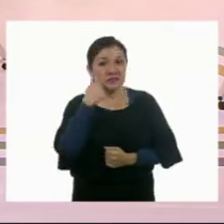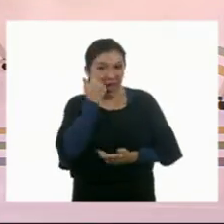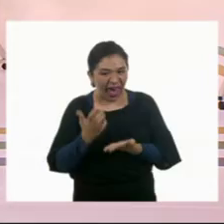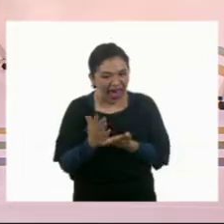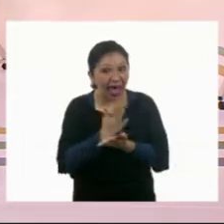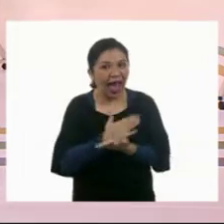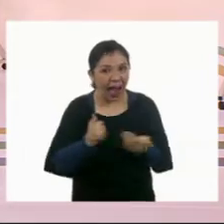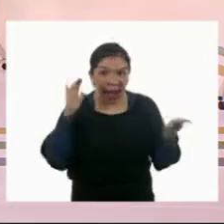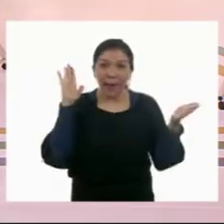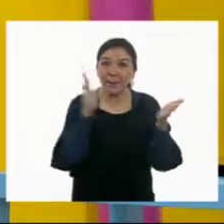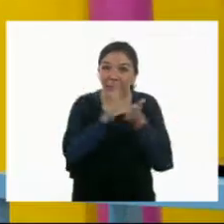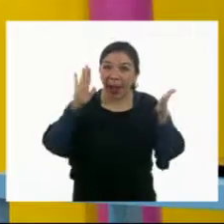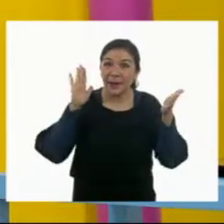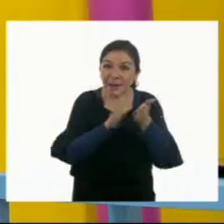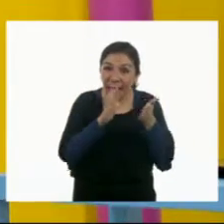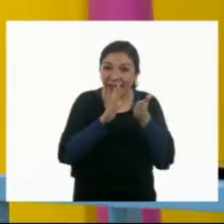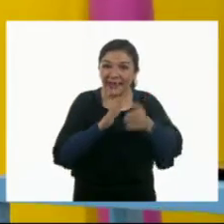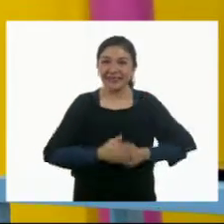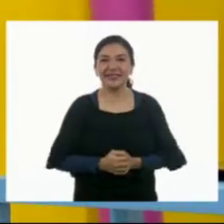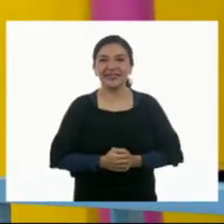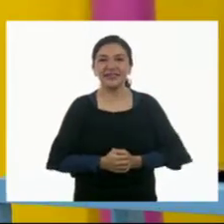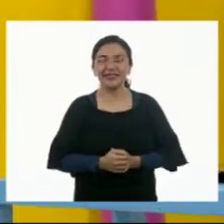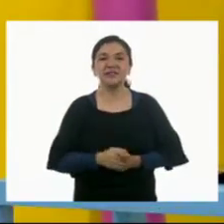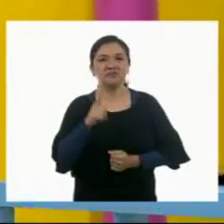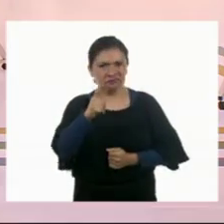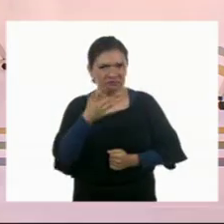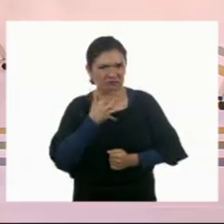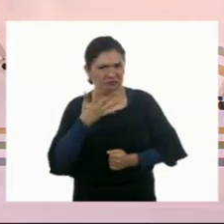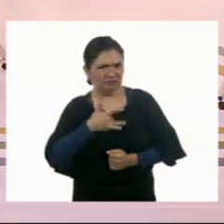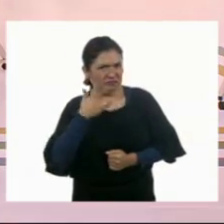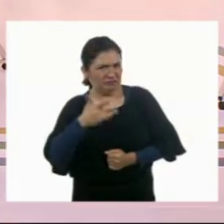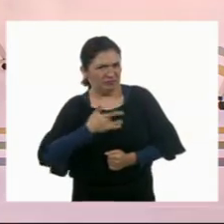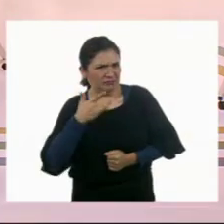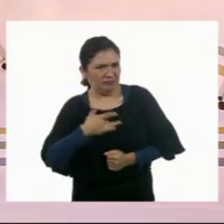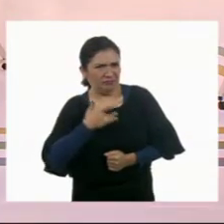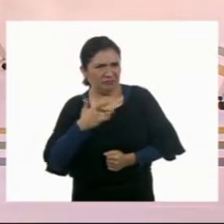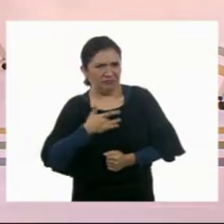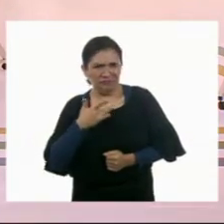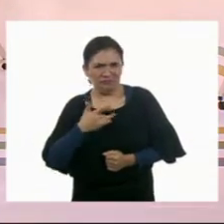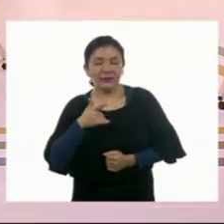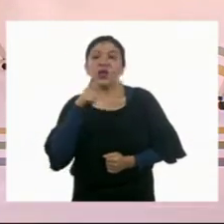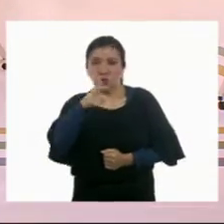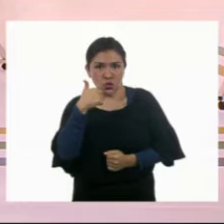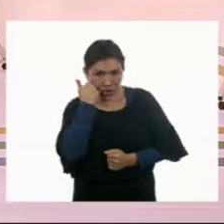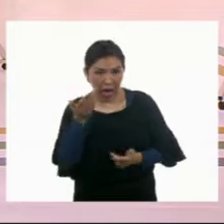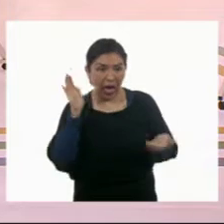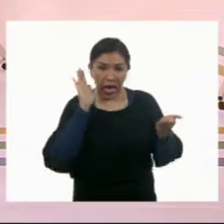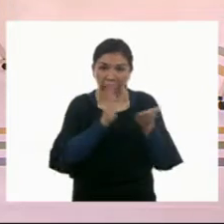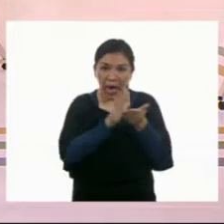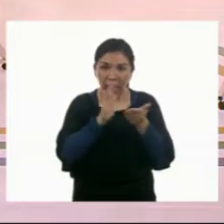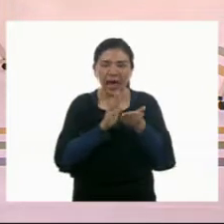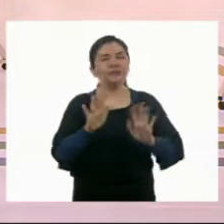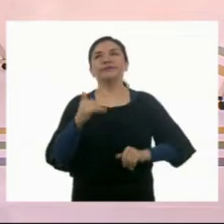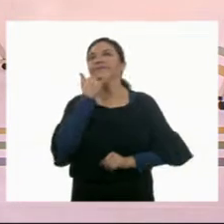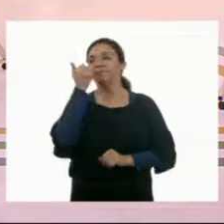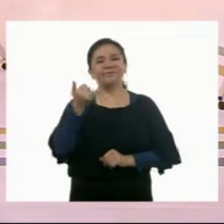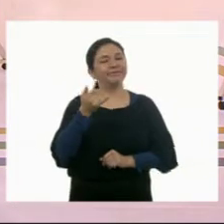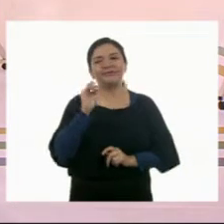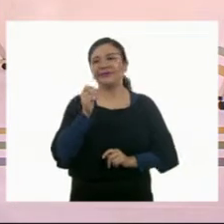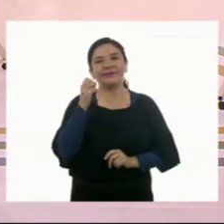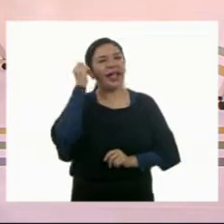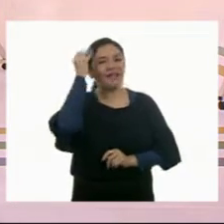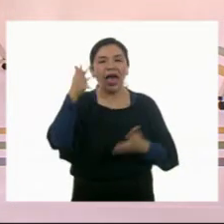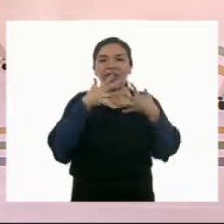tienes muchas ganas de aplaudir. Si tú tienes... Si tú quieres aplaudir. No, ¿cómo iba la canción para...?